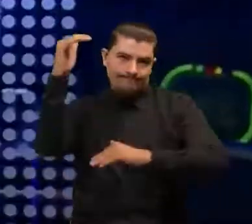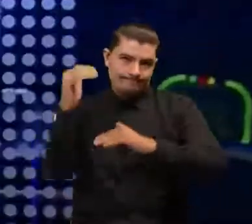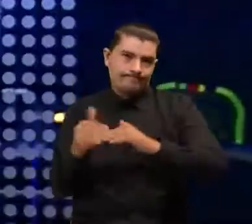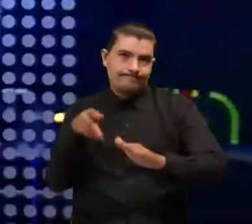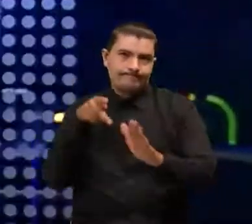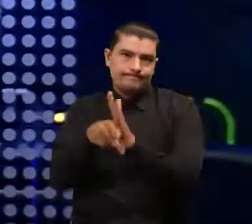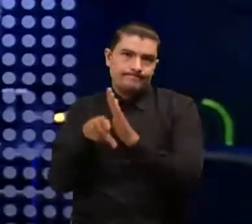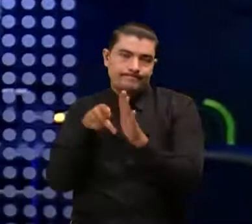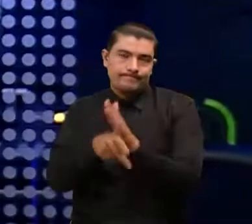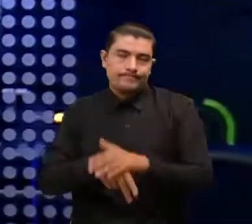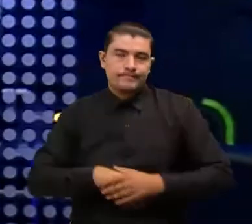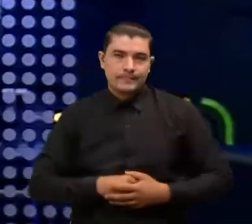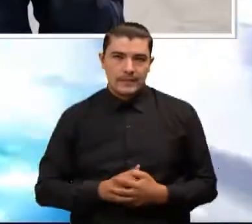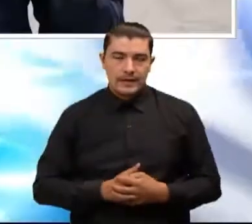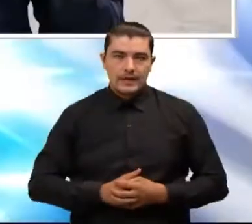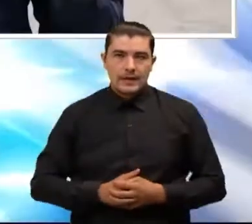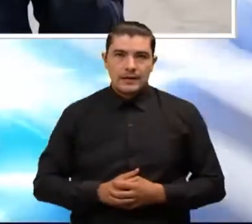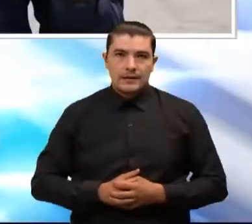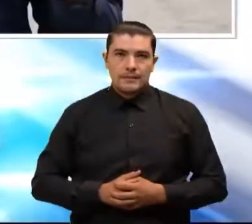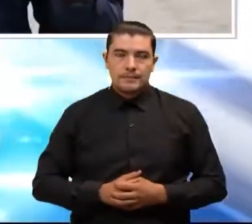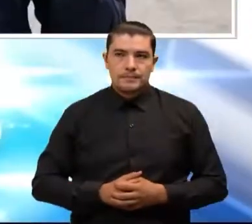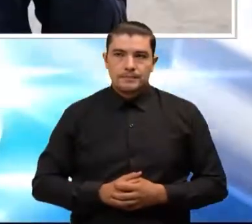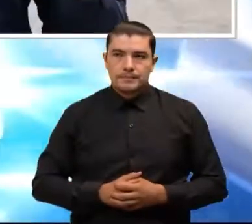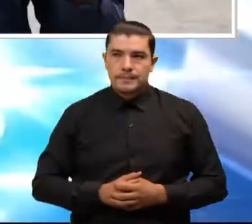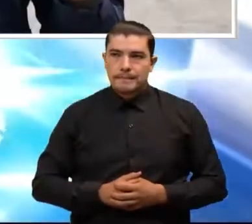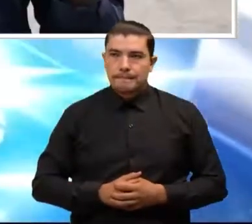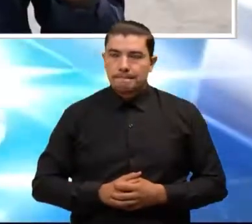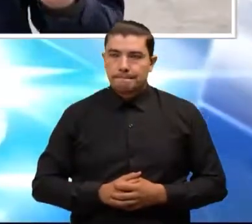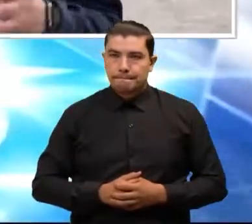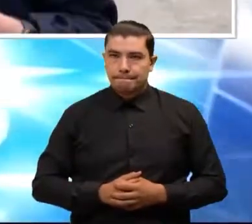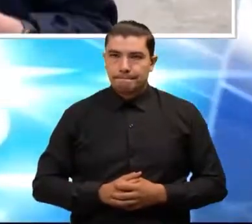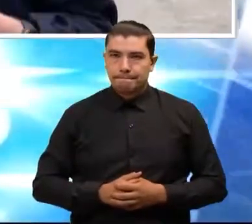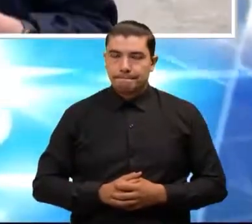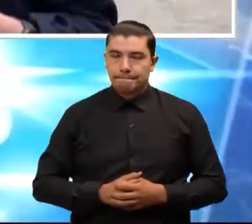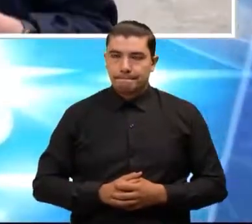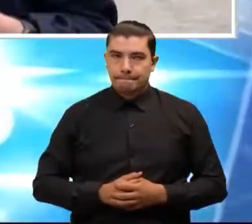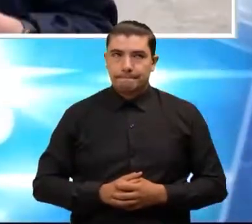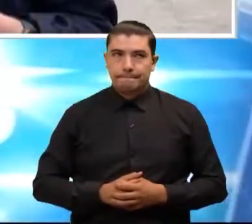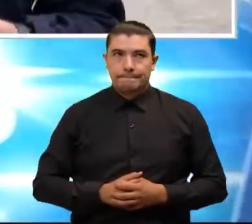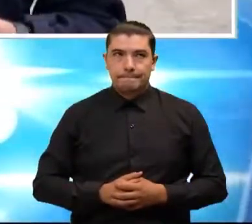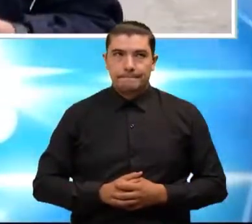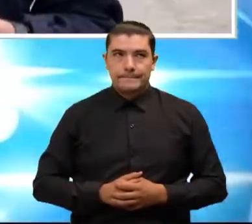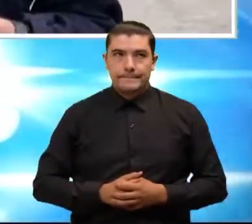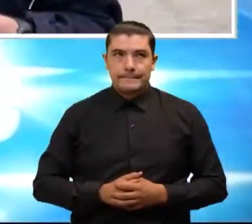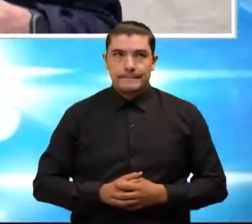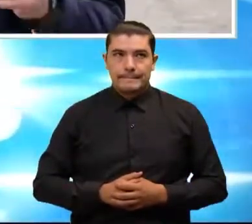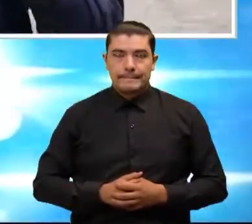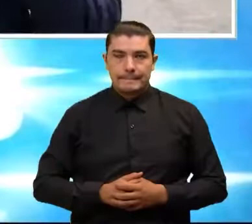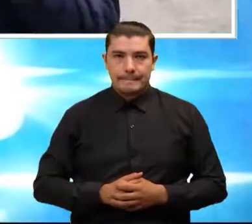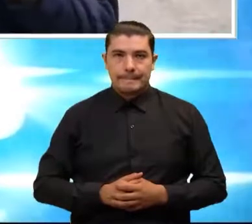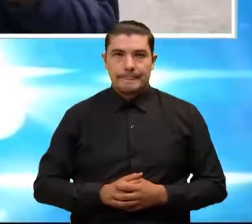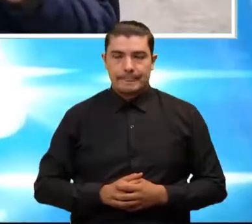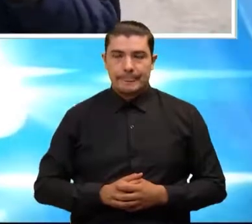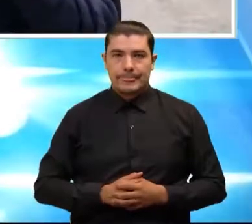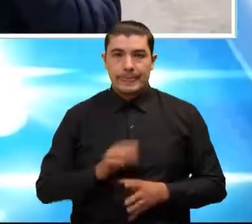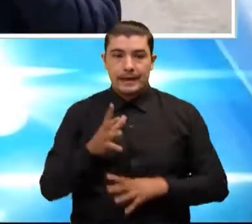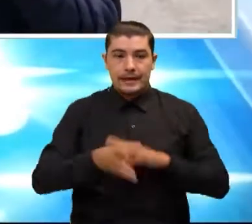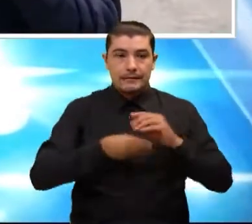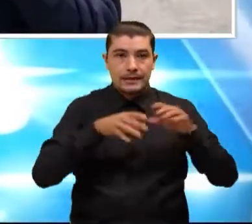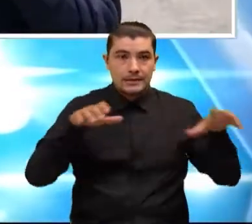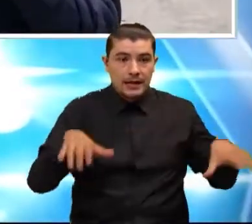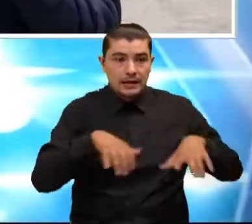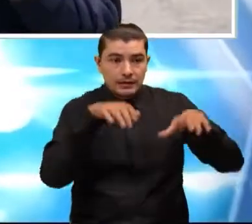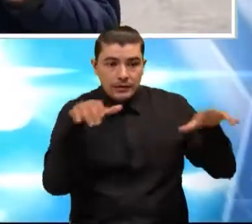En eso, la afectación naturalmente a todas las estructuras criminales. En este momento